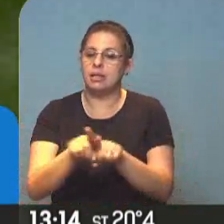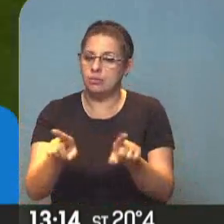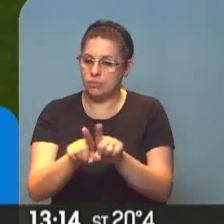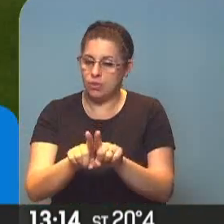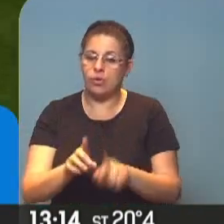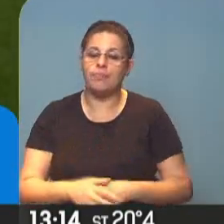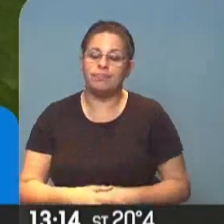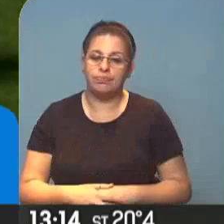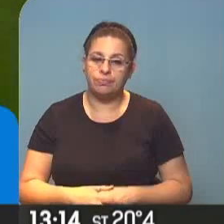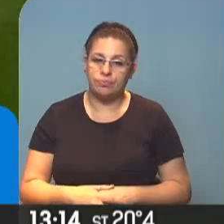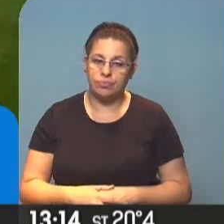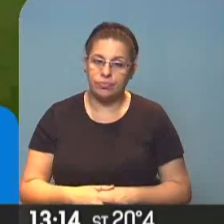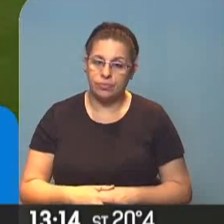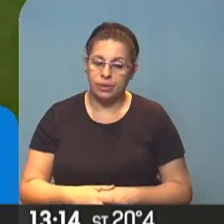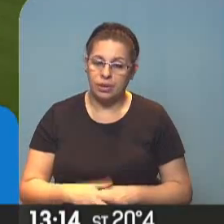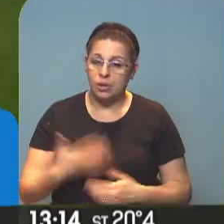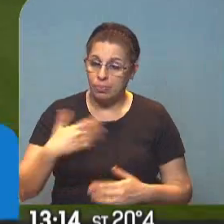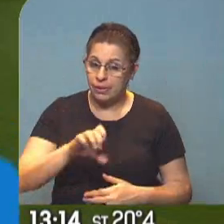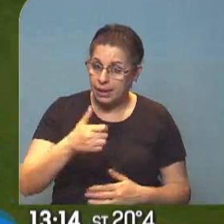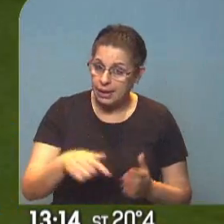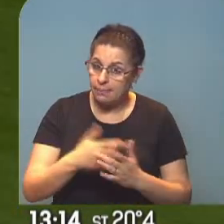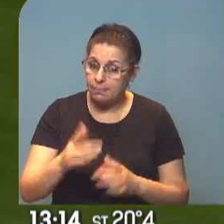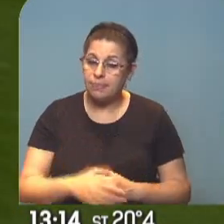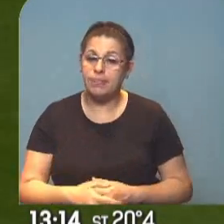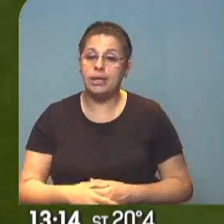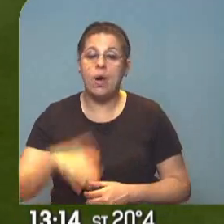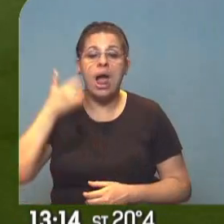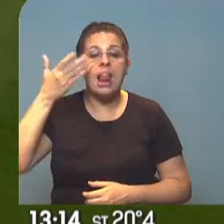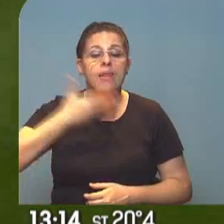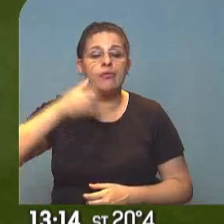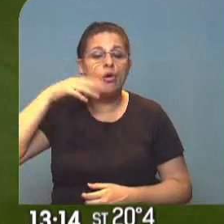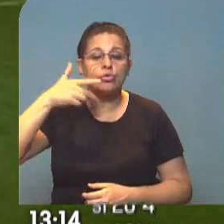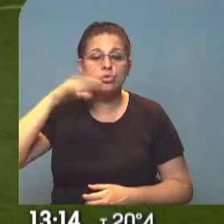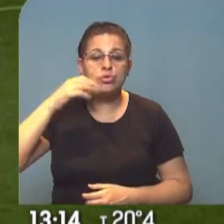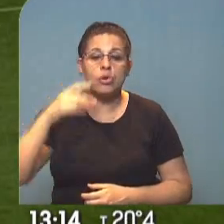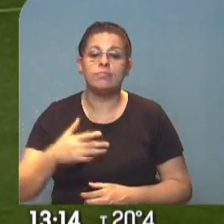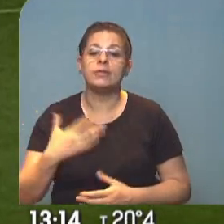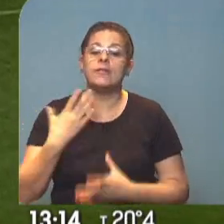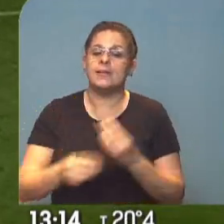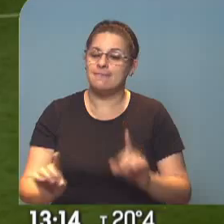Atlético. El decano lo podría haber ganado si al 9 Mauricio Afonso no le pasaba esto.